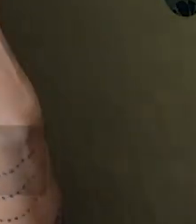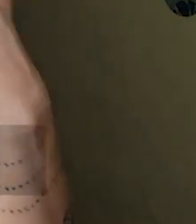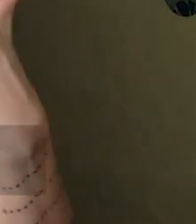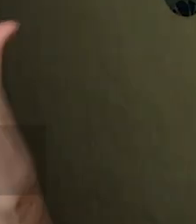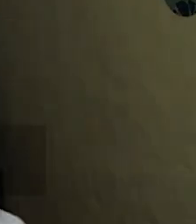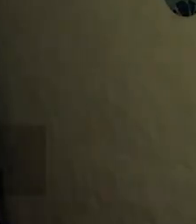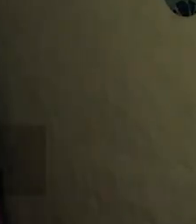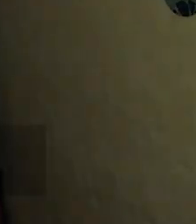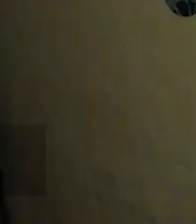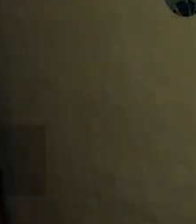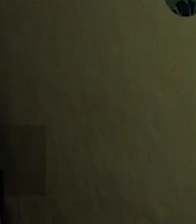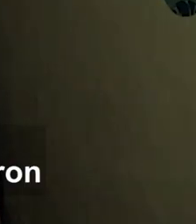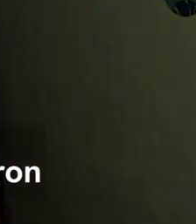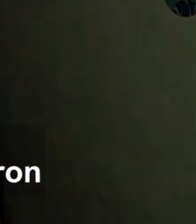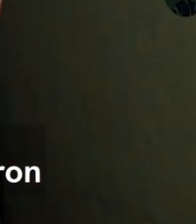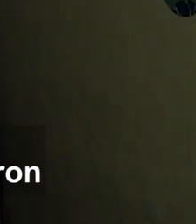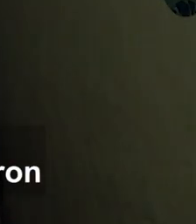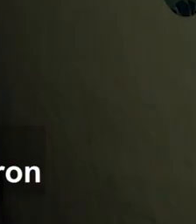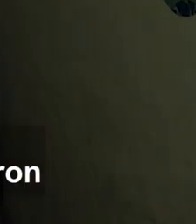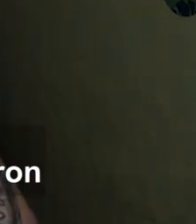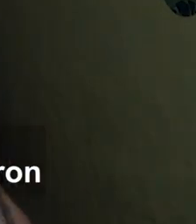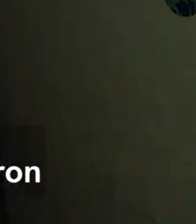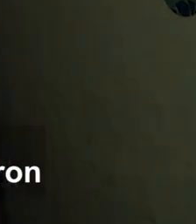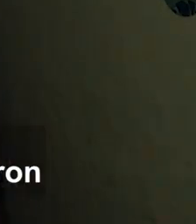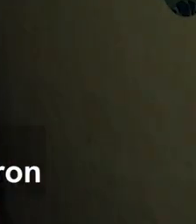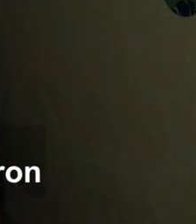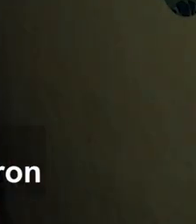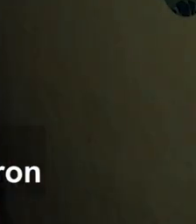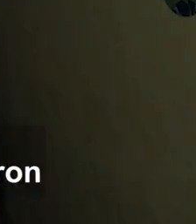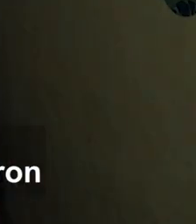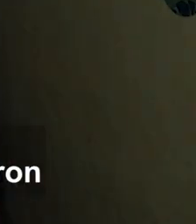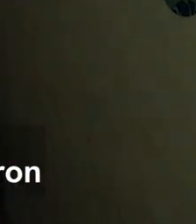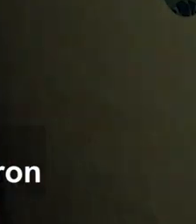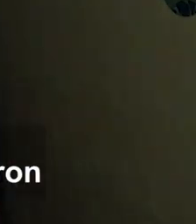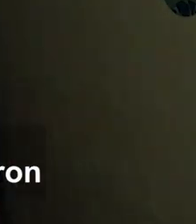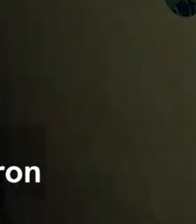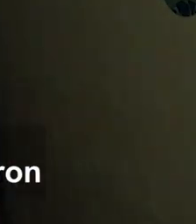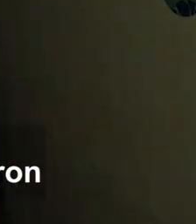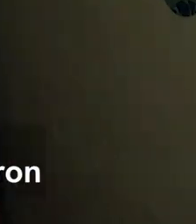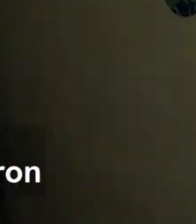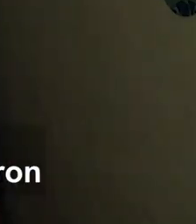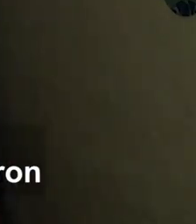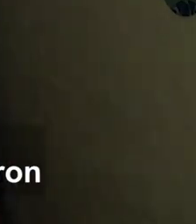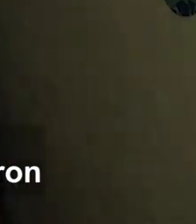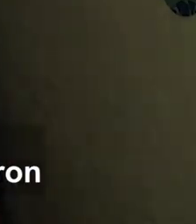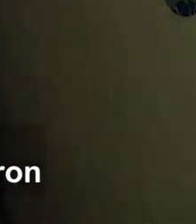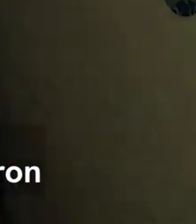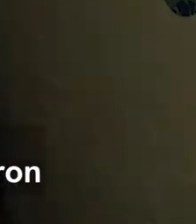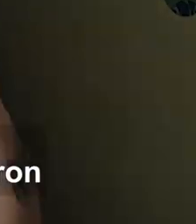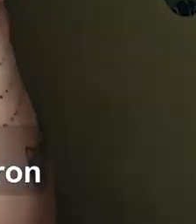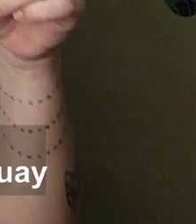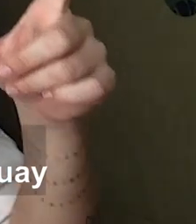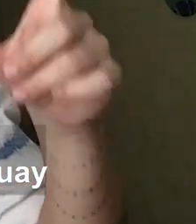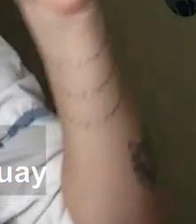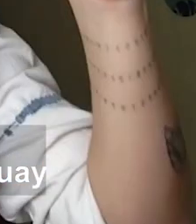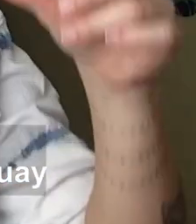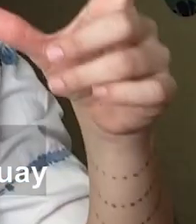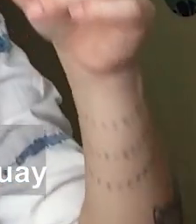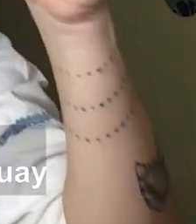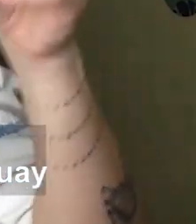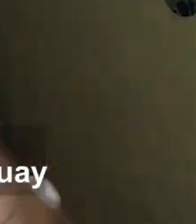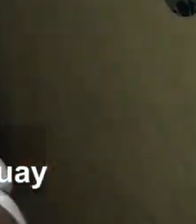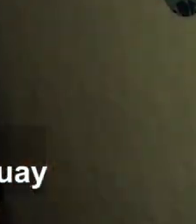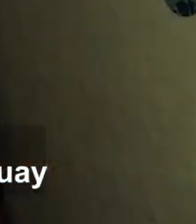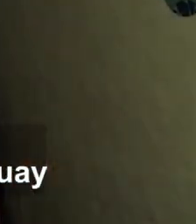Entre Ríos se iba a transformar, nuevas ciudades se fundaron y nuestra historia por siempre cambiaron. Empezaron